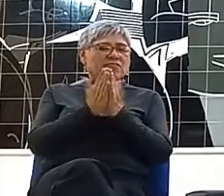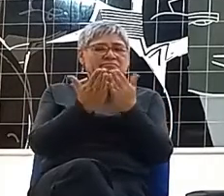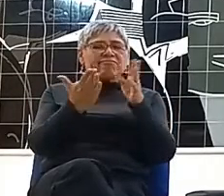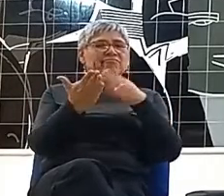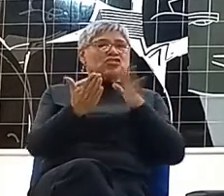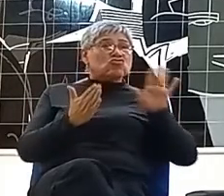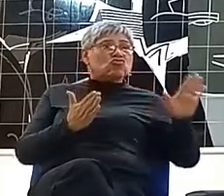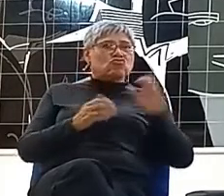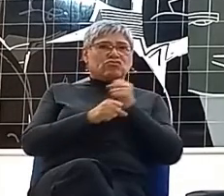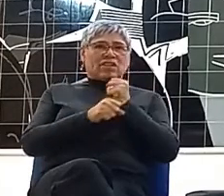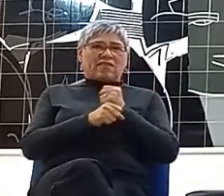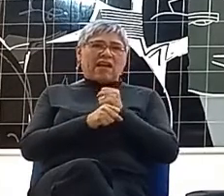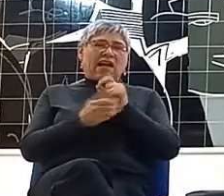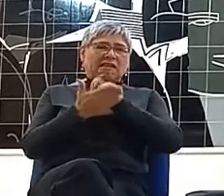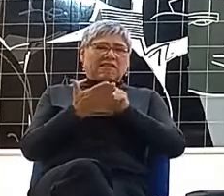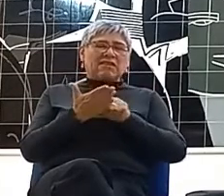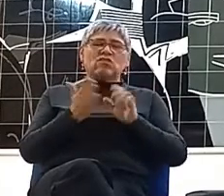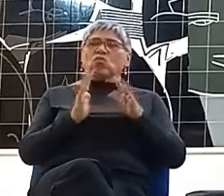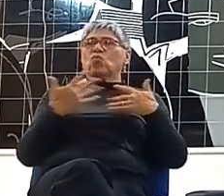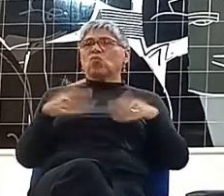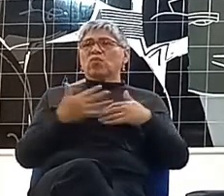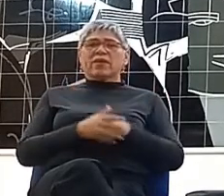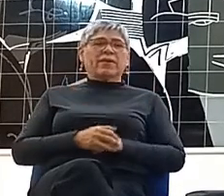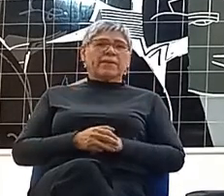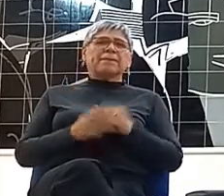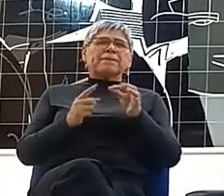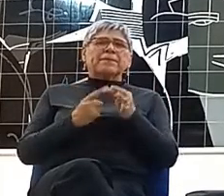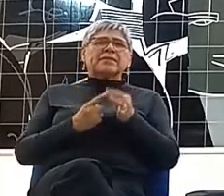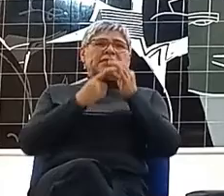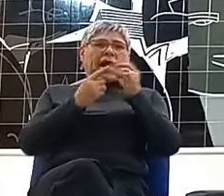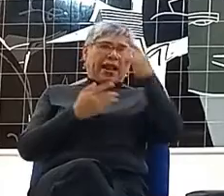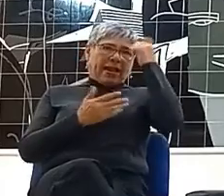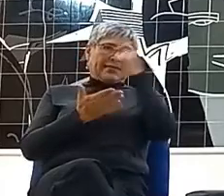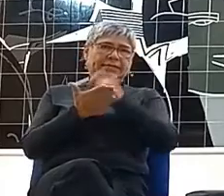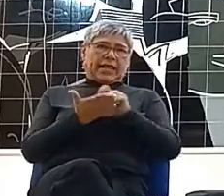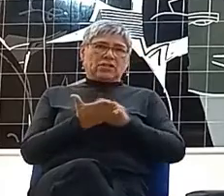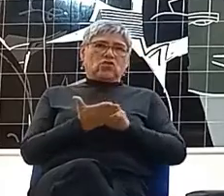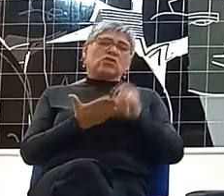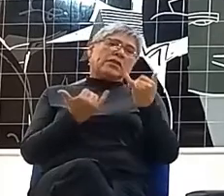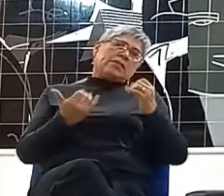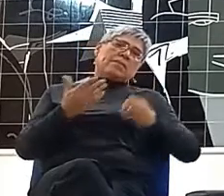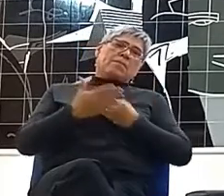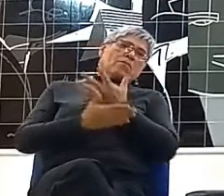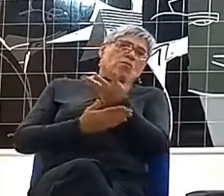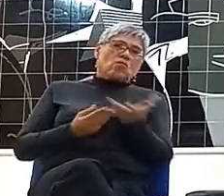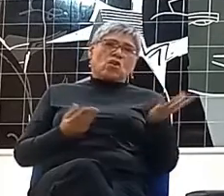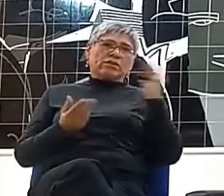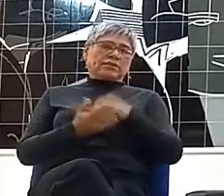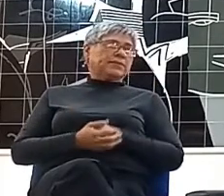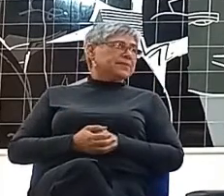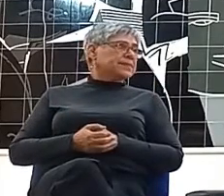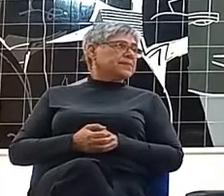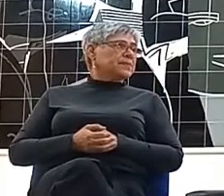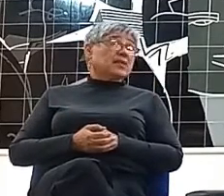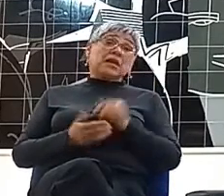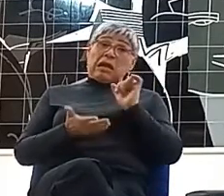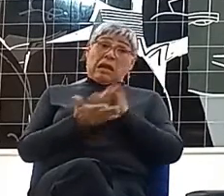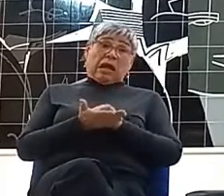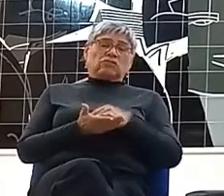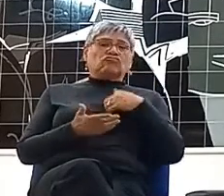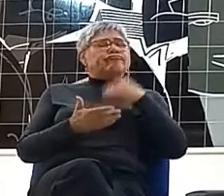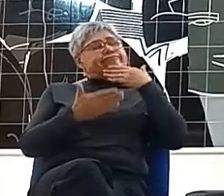durante muchos años, en especial en el ensayo y en la poesía, y eso pues simplemente